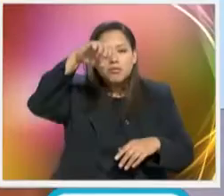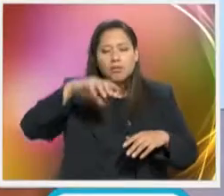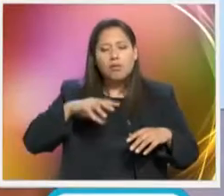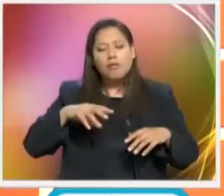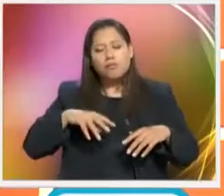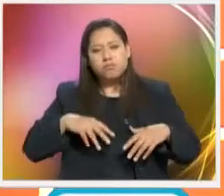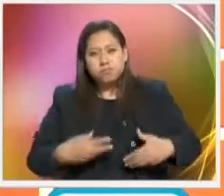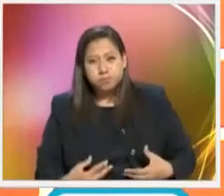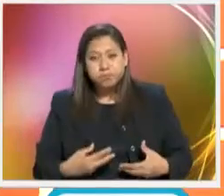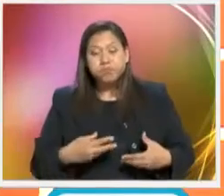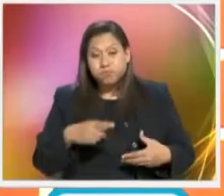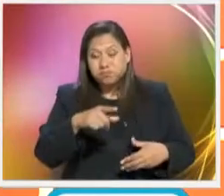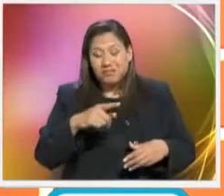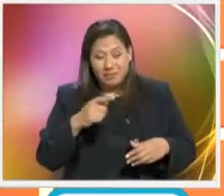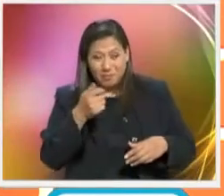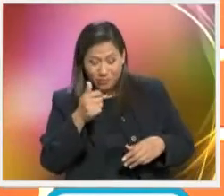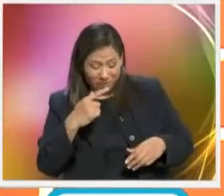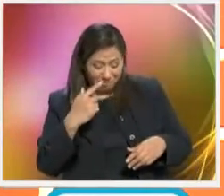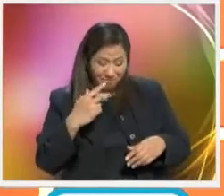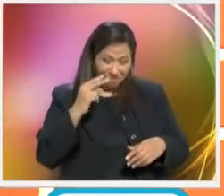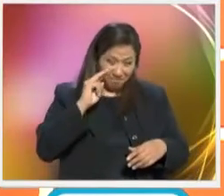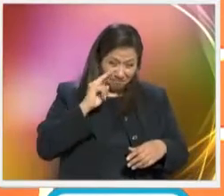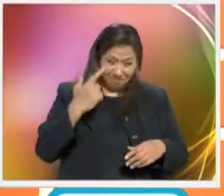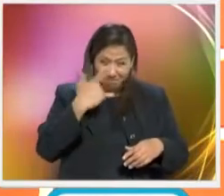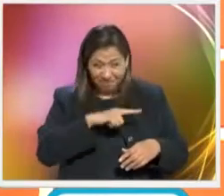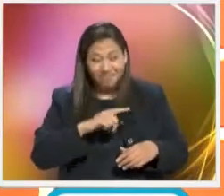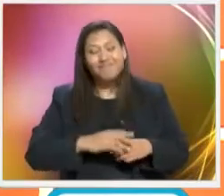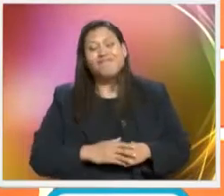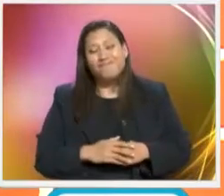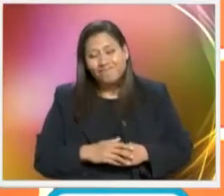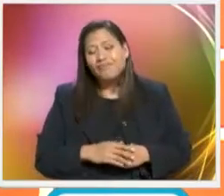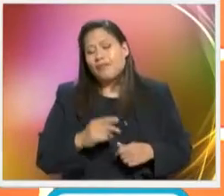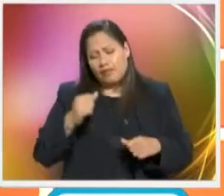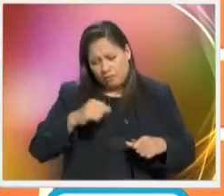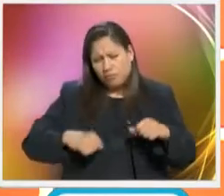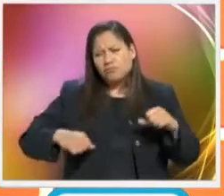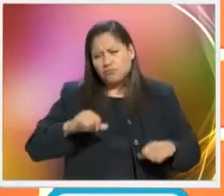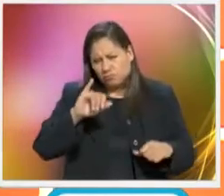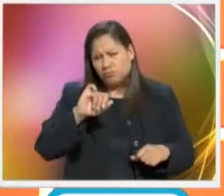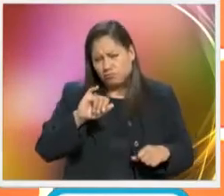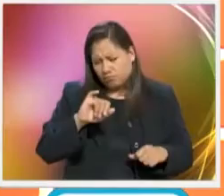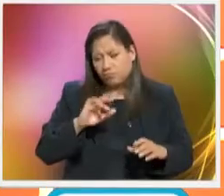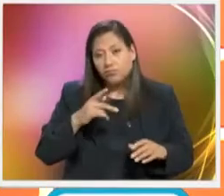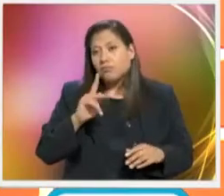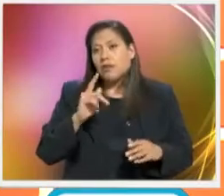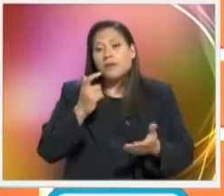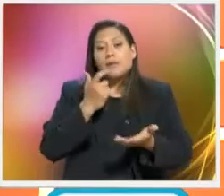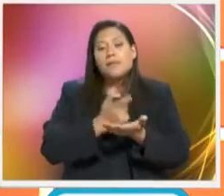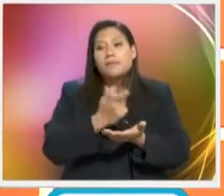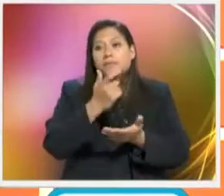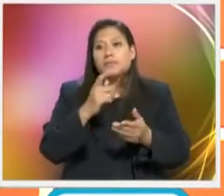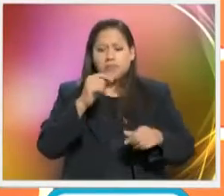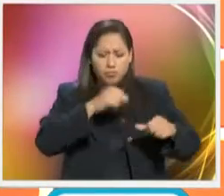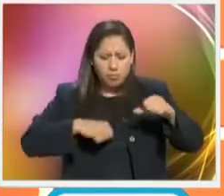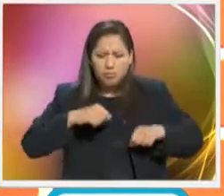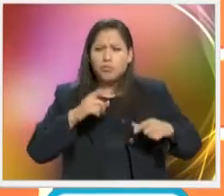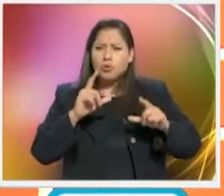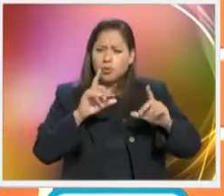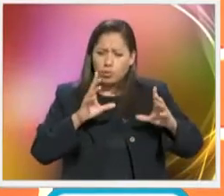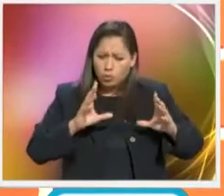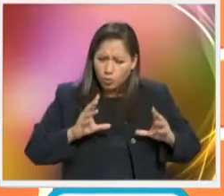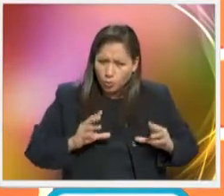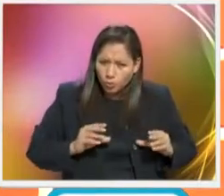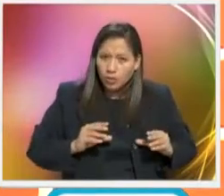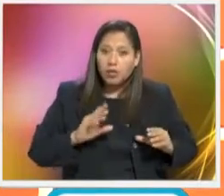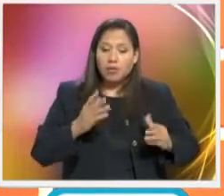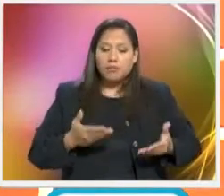habido alteraciones y que entonces podemos decir que sí es estético el asunto, también puede ser una reducción junto